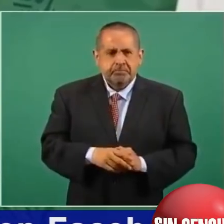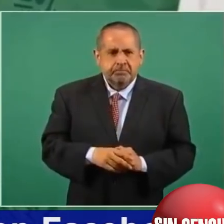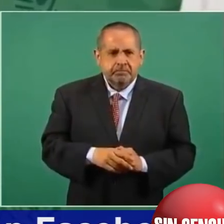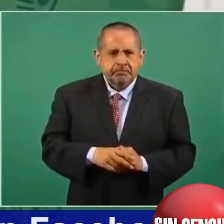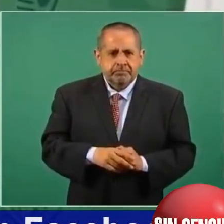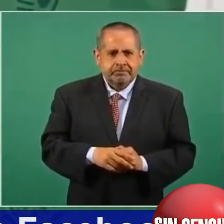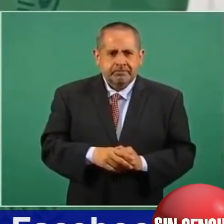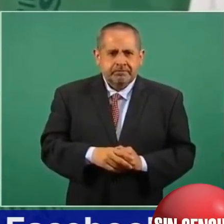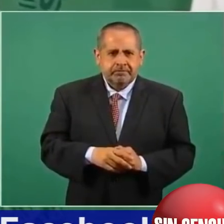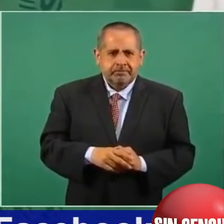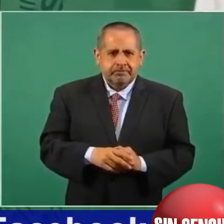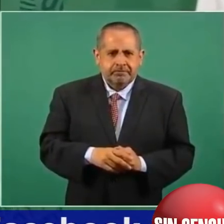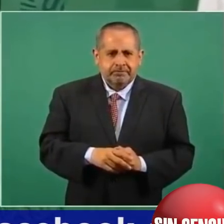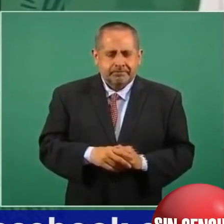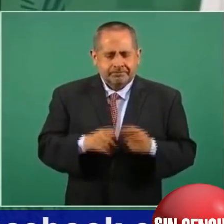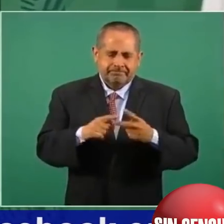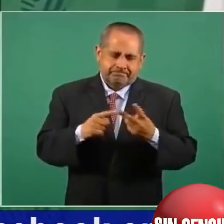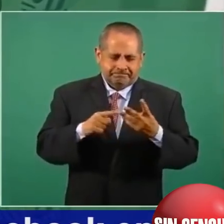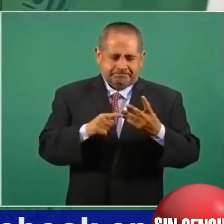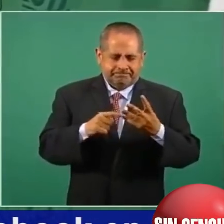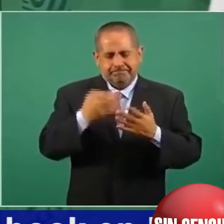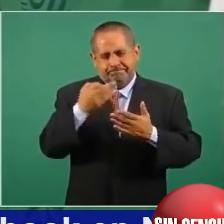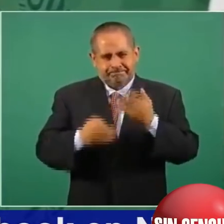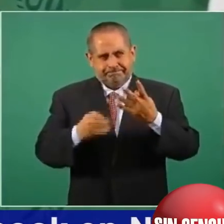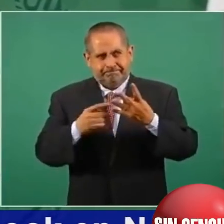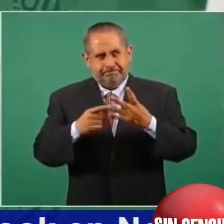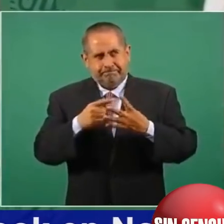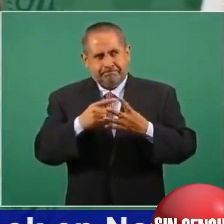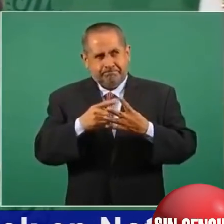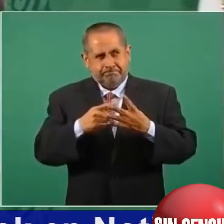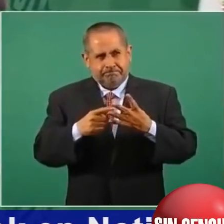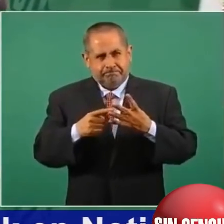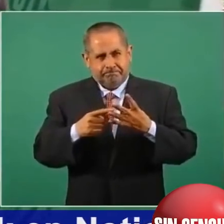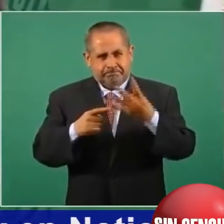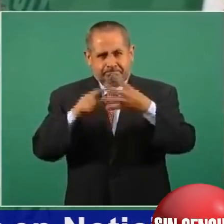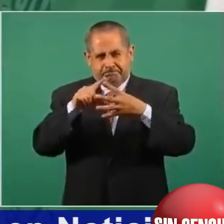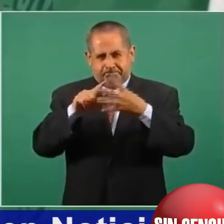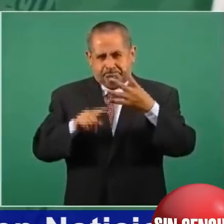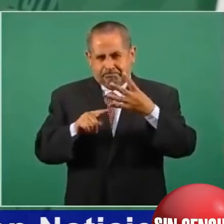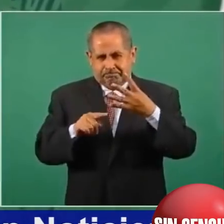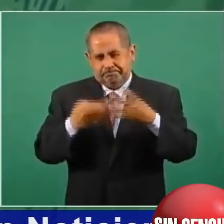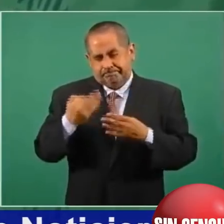ya sé, me quedan menos de 4,